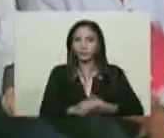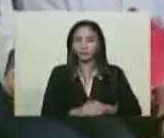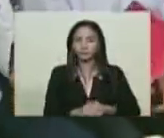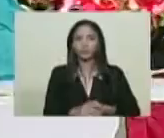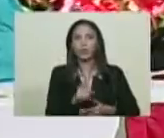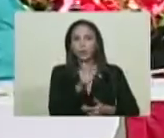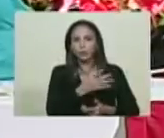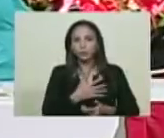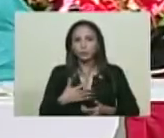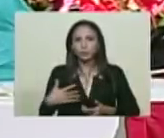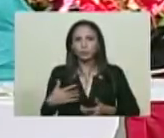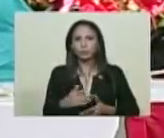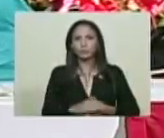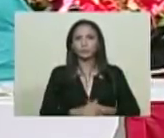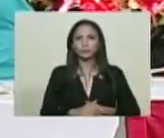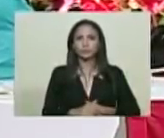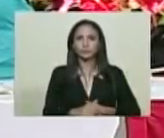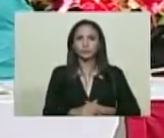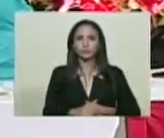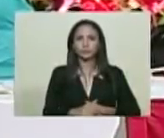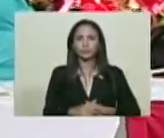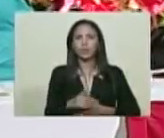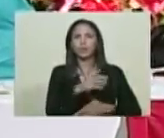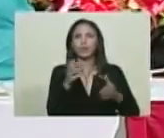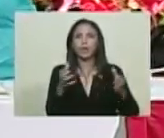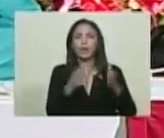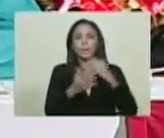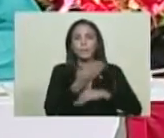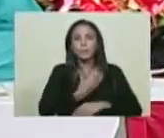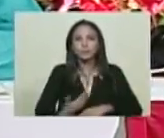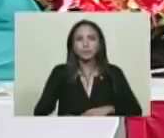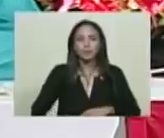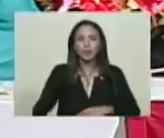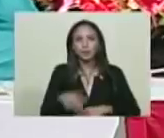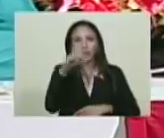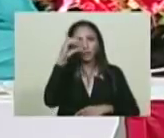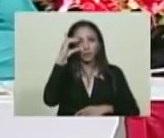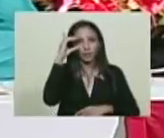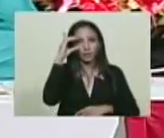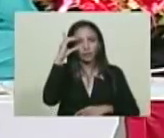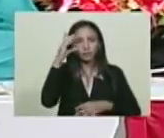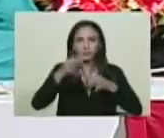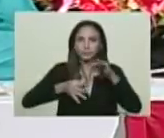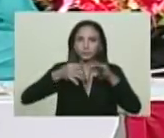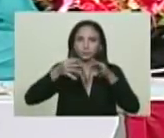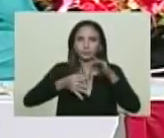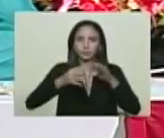Yo quisiera que la compañera presidenta Delcy Rodríguez